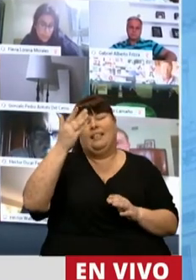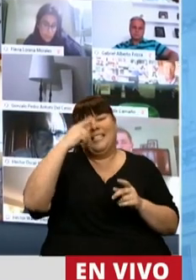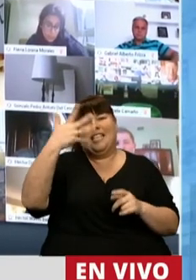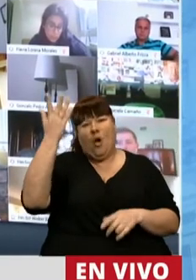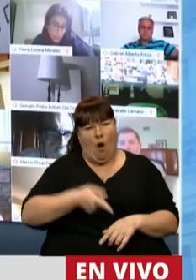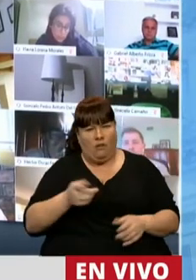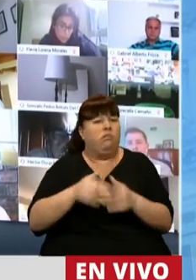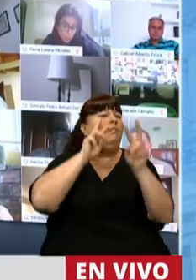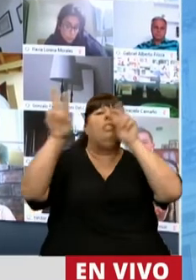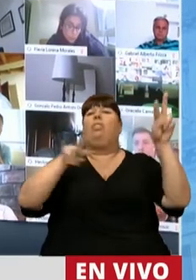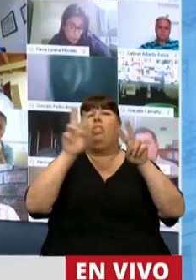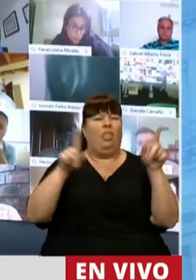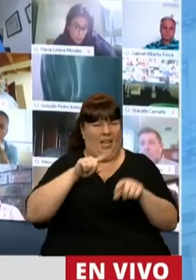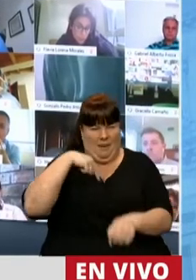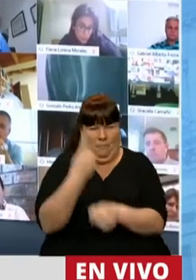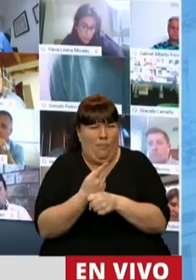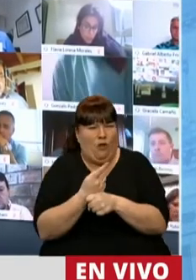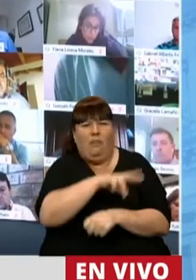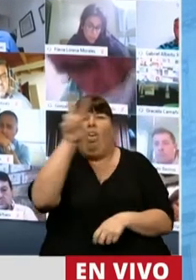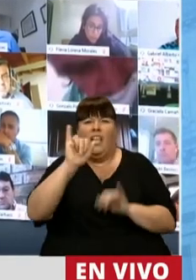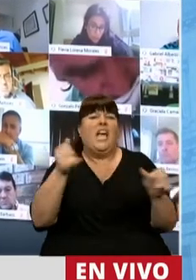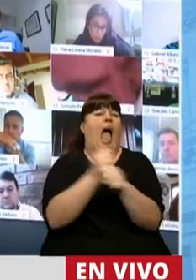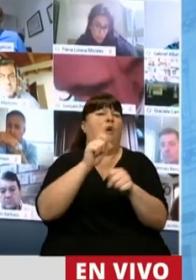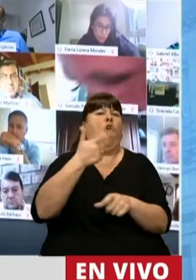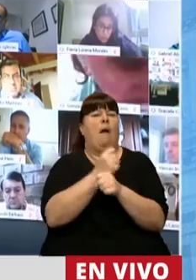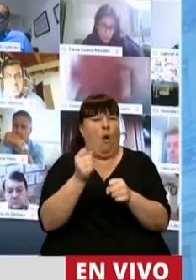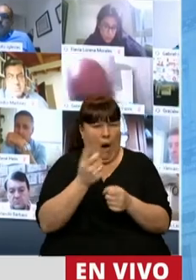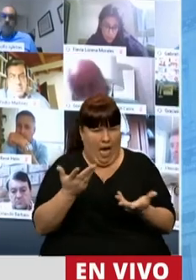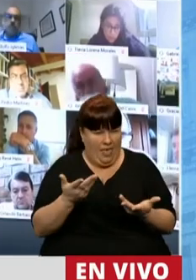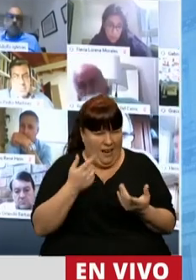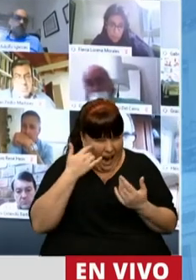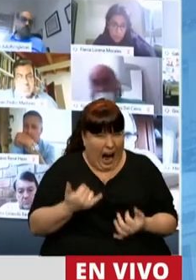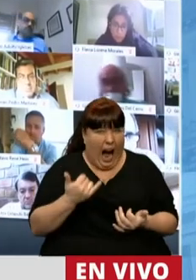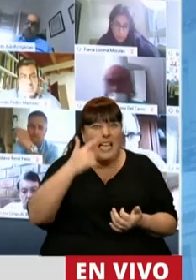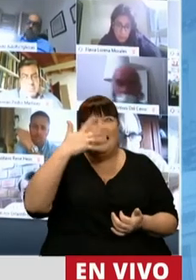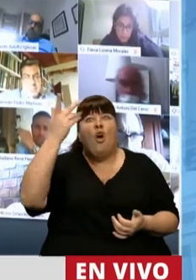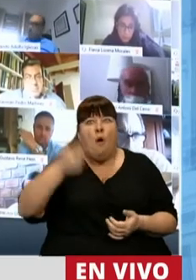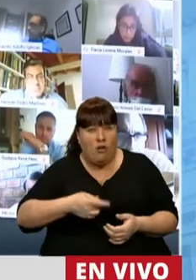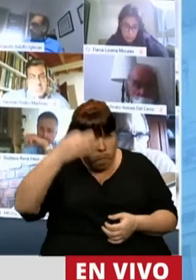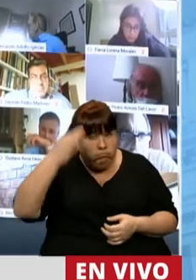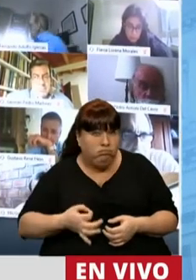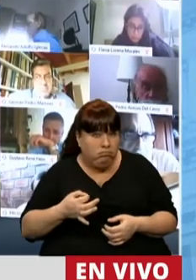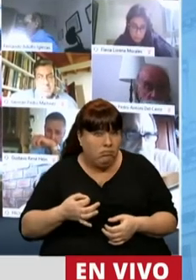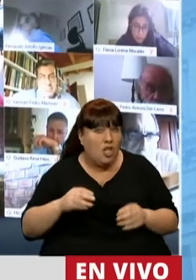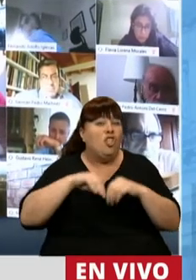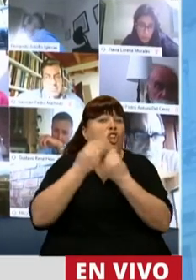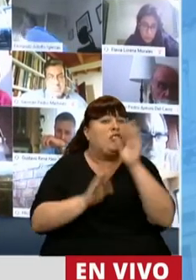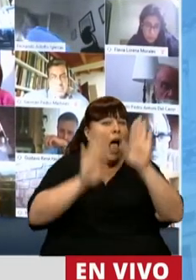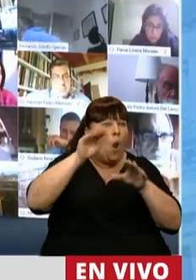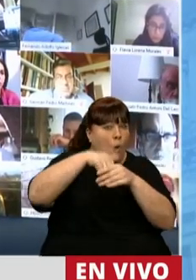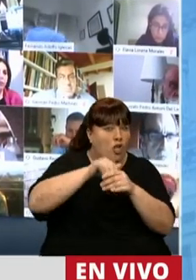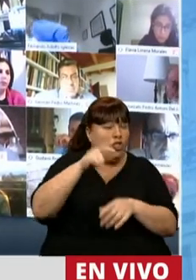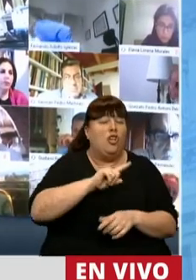cuartos en una rápida mirada que es imposible en esa rápida mirada sostener o certificar si se reunió la